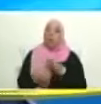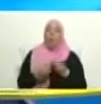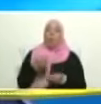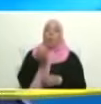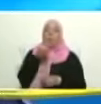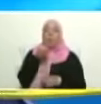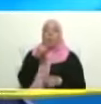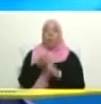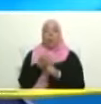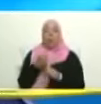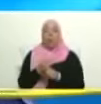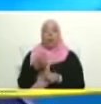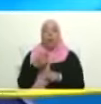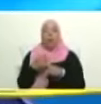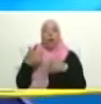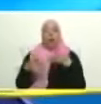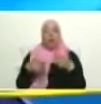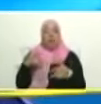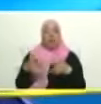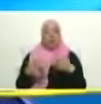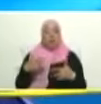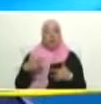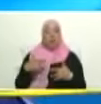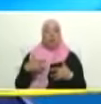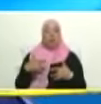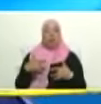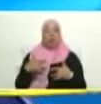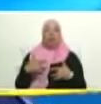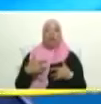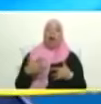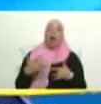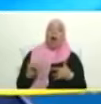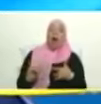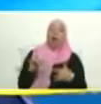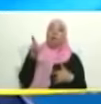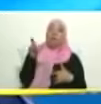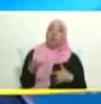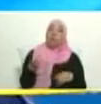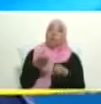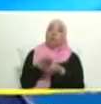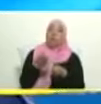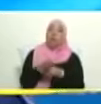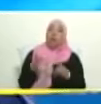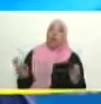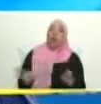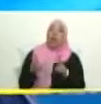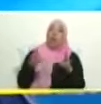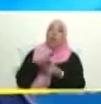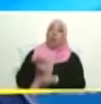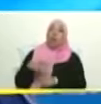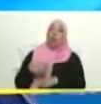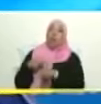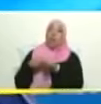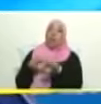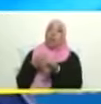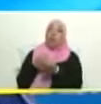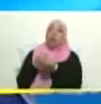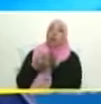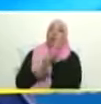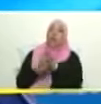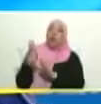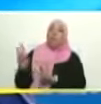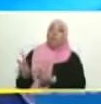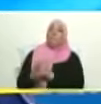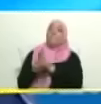mencionado, en diferentes actividades, que son las herramientas fundamentales para la victoria. Y nosotros seguiremos avanzando en